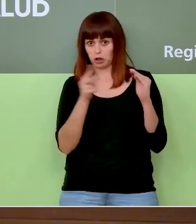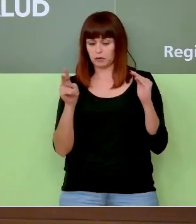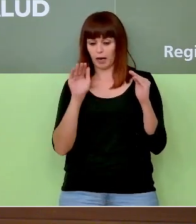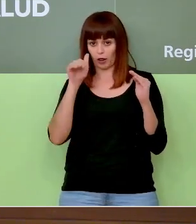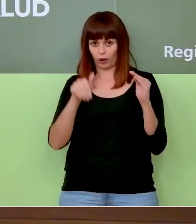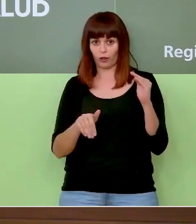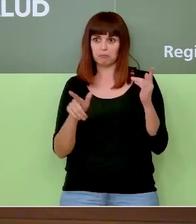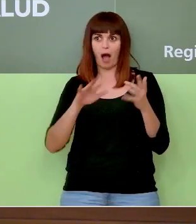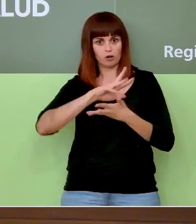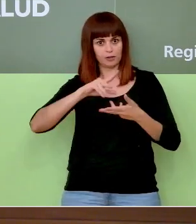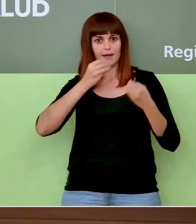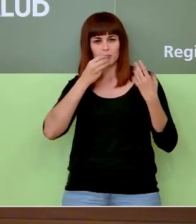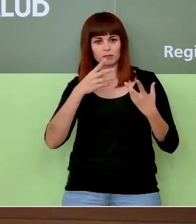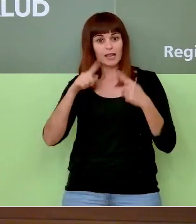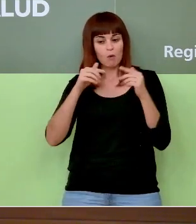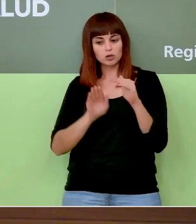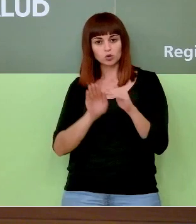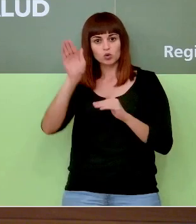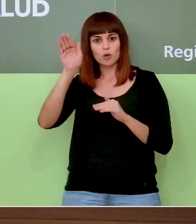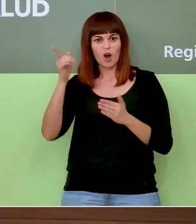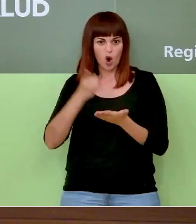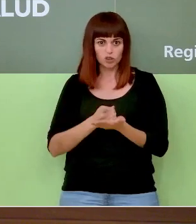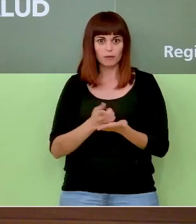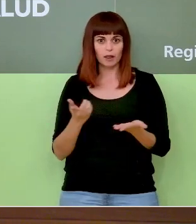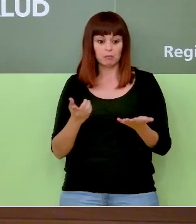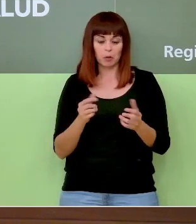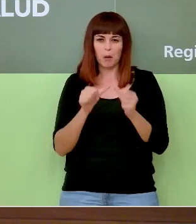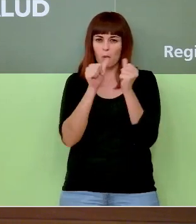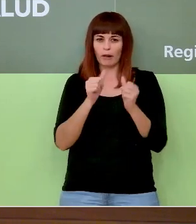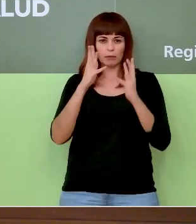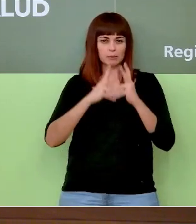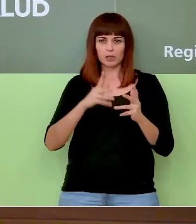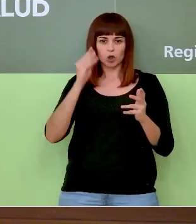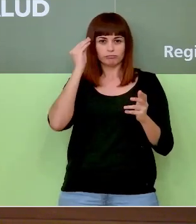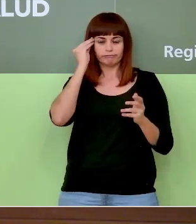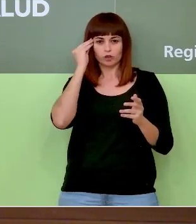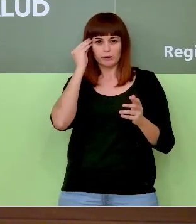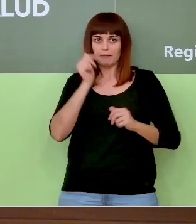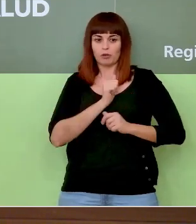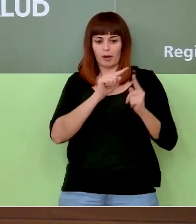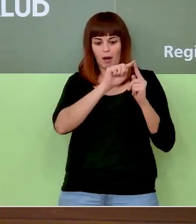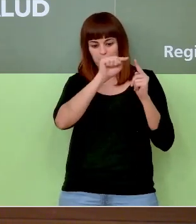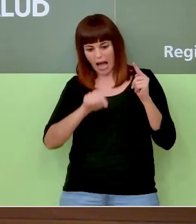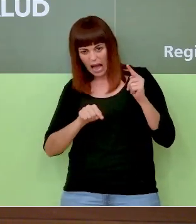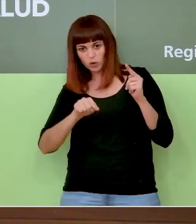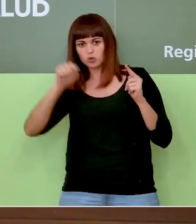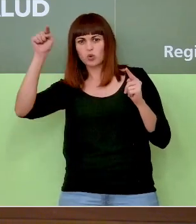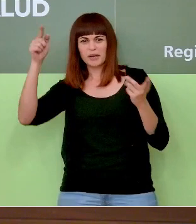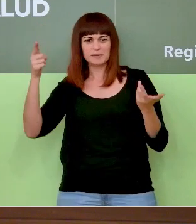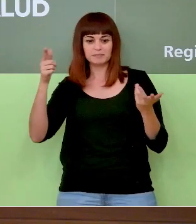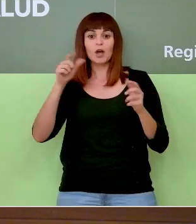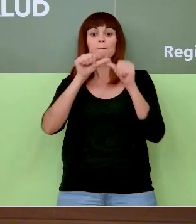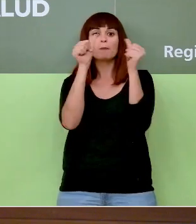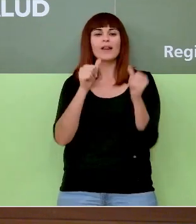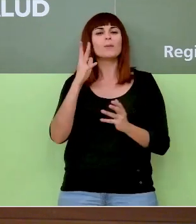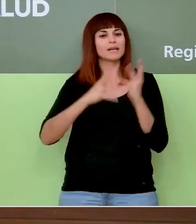noticias esperanzadoras y después han vuelto a subir. Ningún modelo matemático preveía una bajada y luego una subida. Es decir, los modelos matemáticos están muy